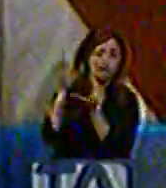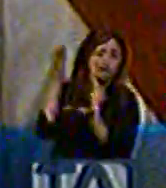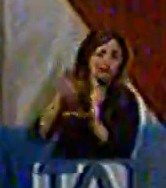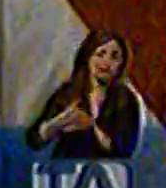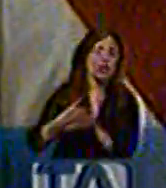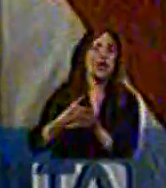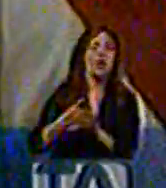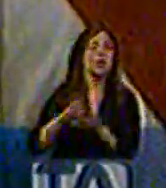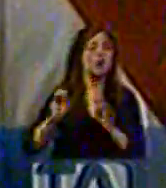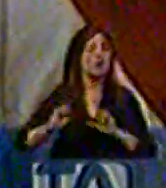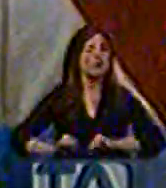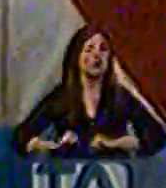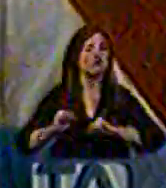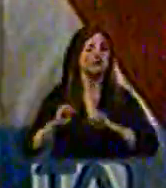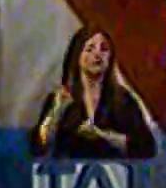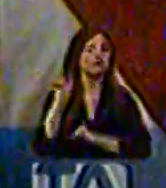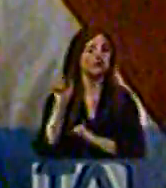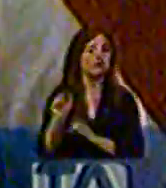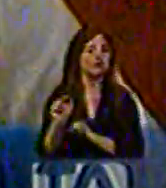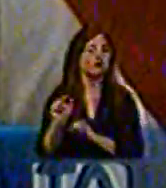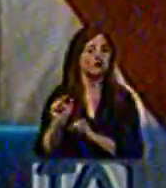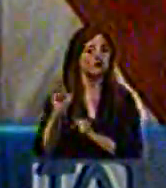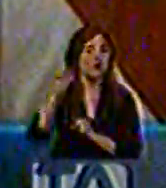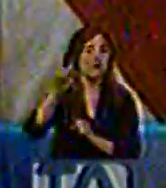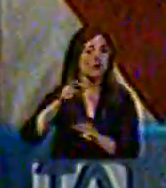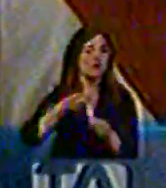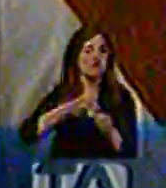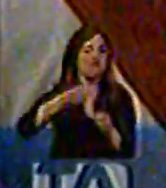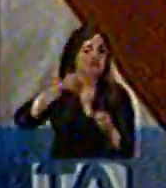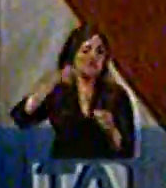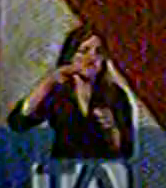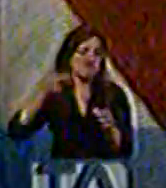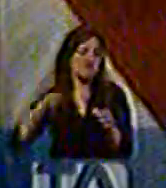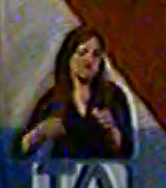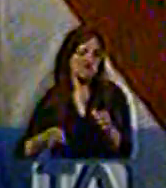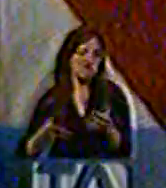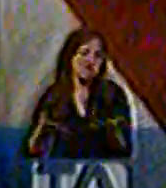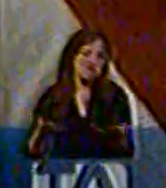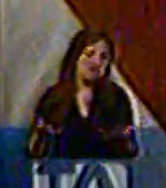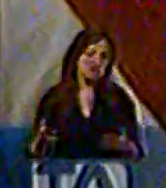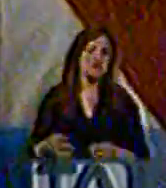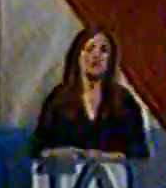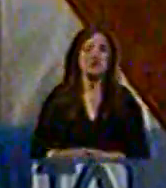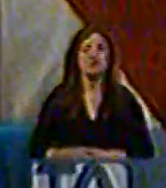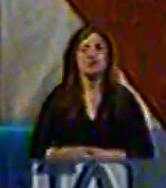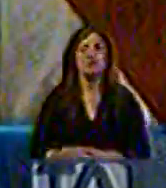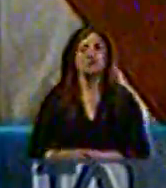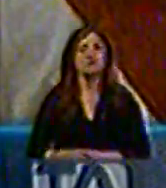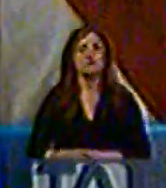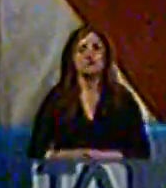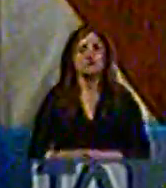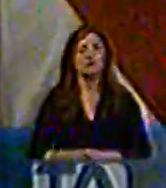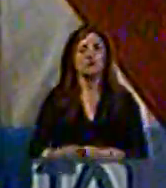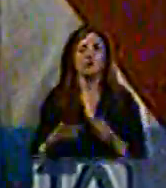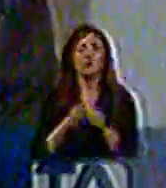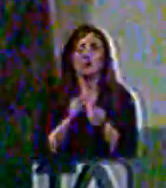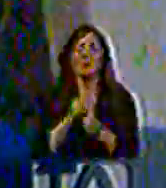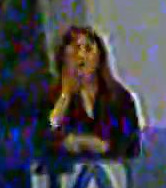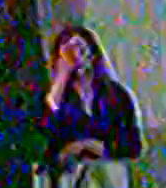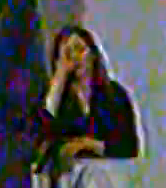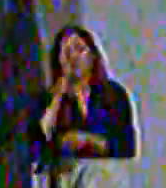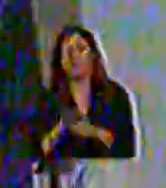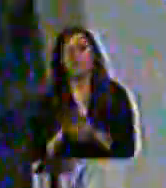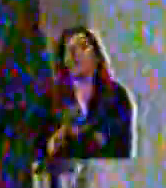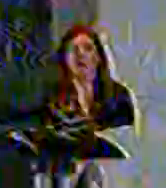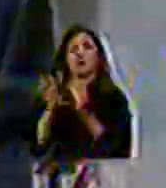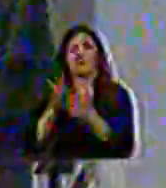la posibilidad de retirarse sin provocarle a la República otro trauma más. Hablan